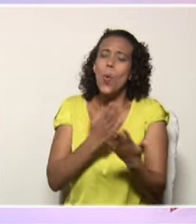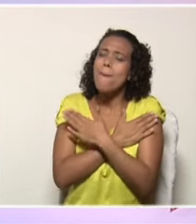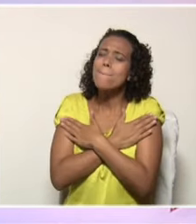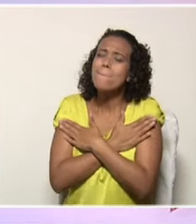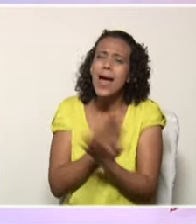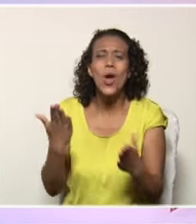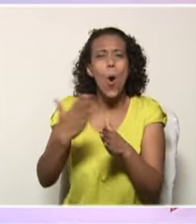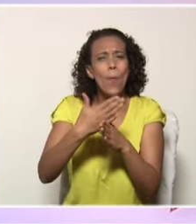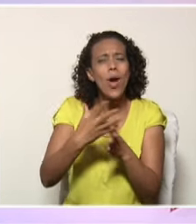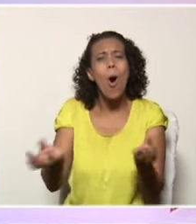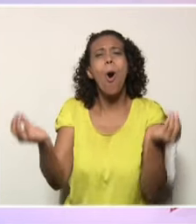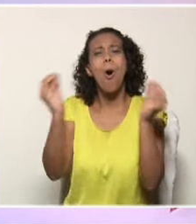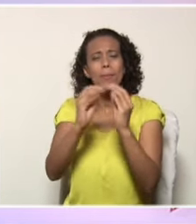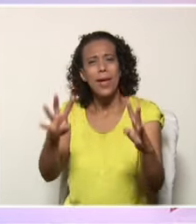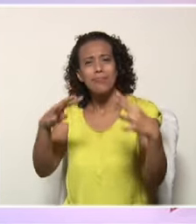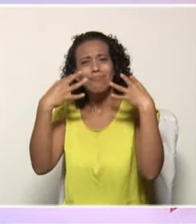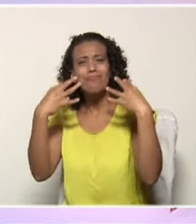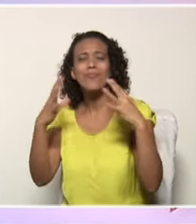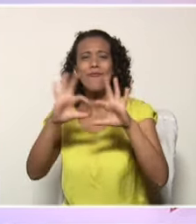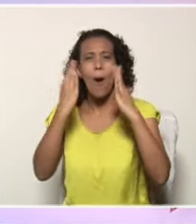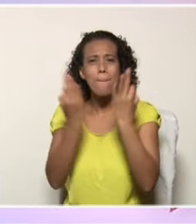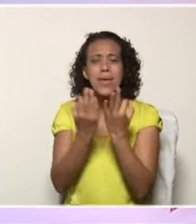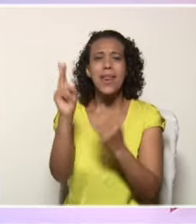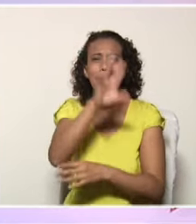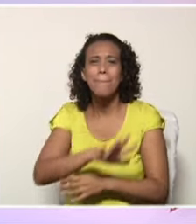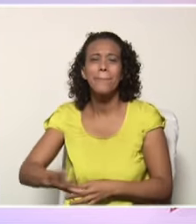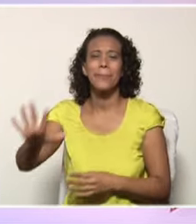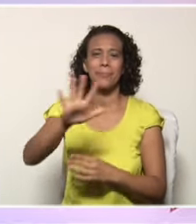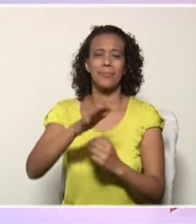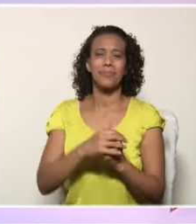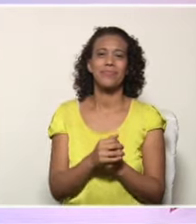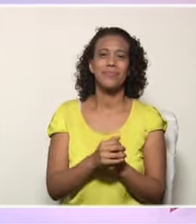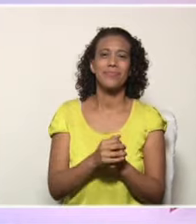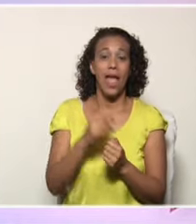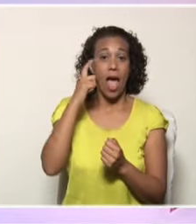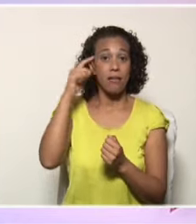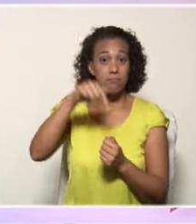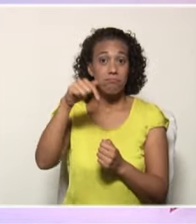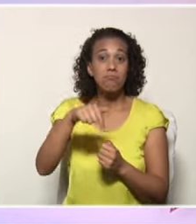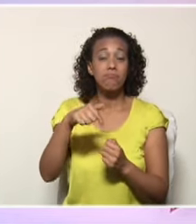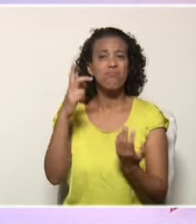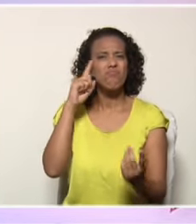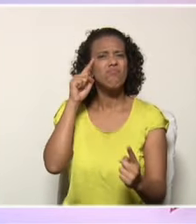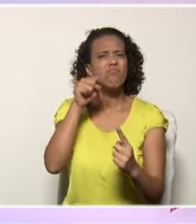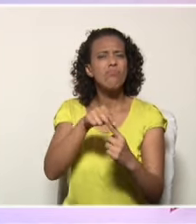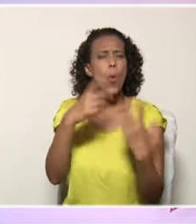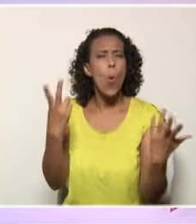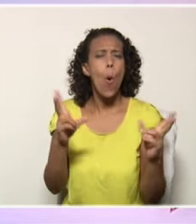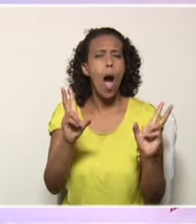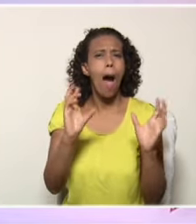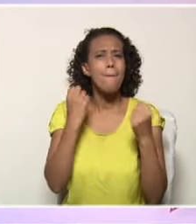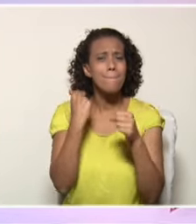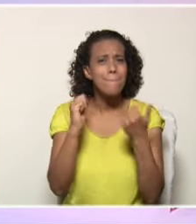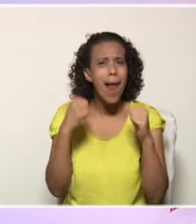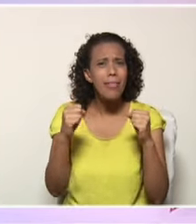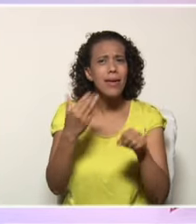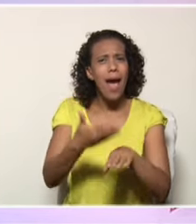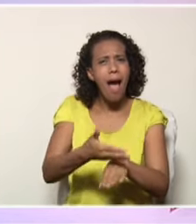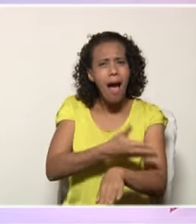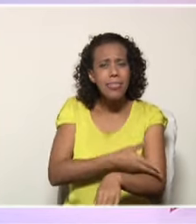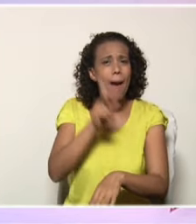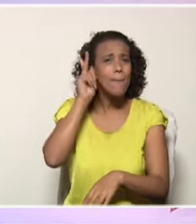placer compartir nuevamente con ustedes, familia venezolana. A partir del referente teórico-práctico dado